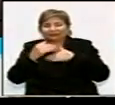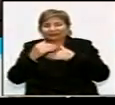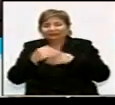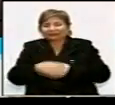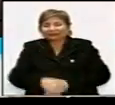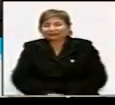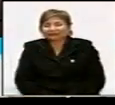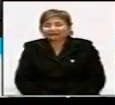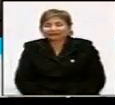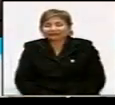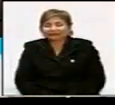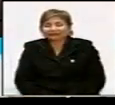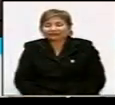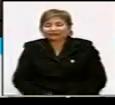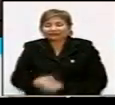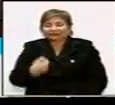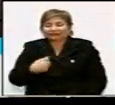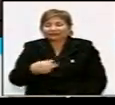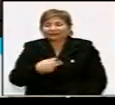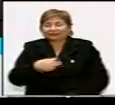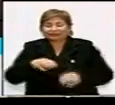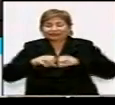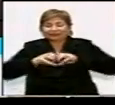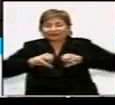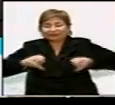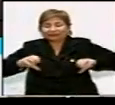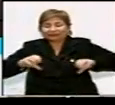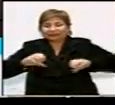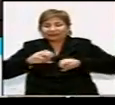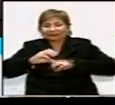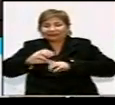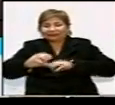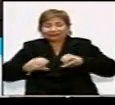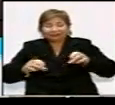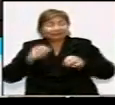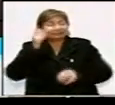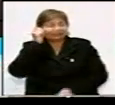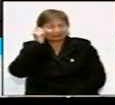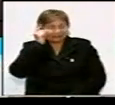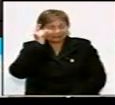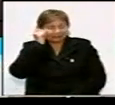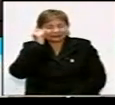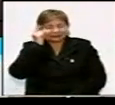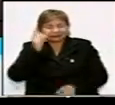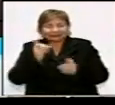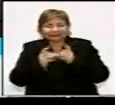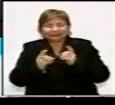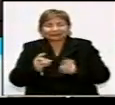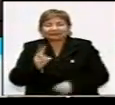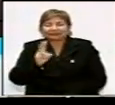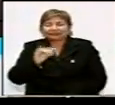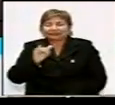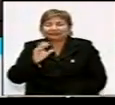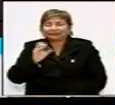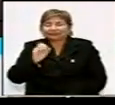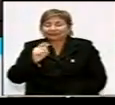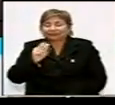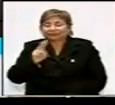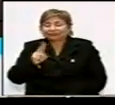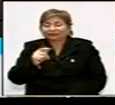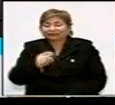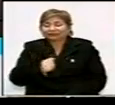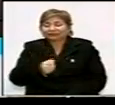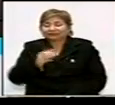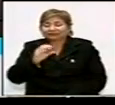que nos está pidiendo entiendo por lo que señala tanto el congresista y luego violeta como la color de